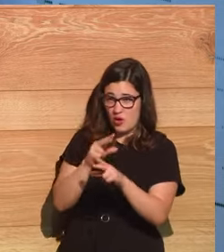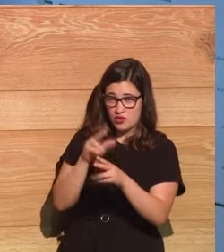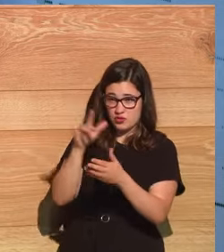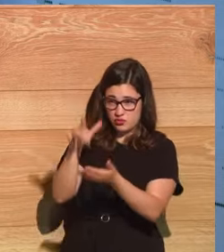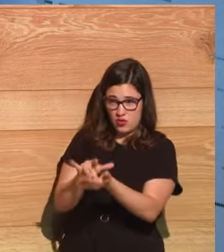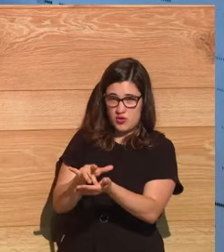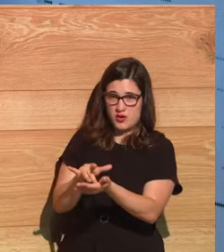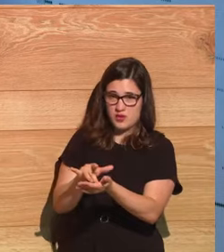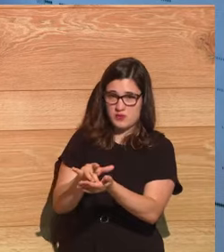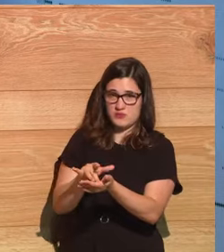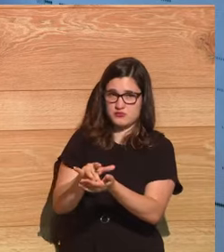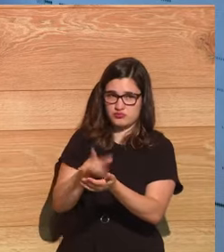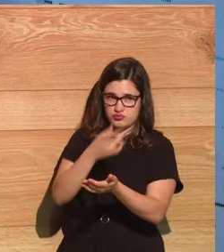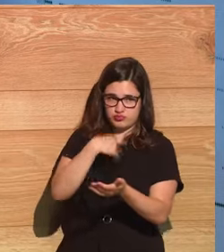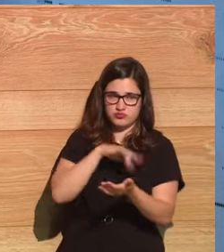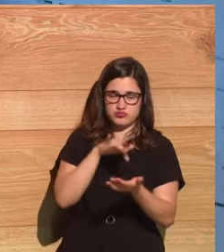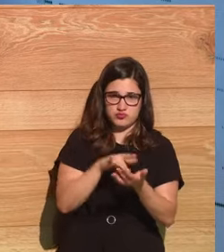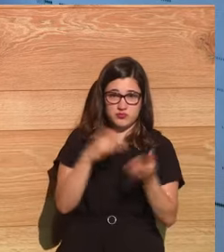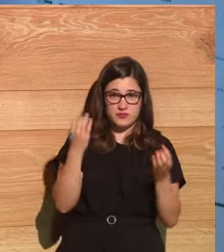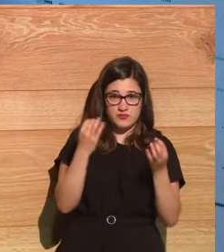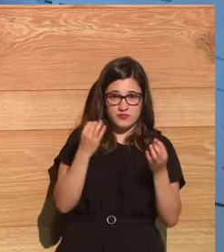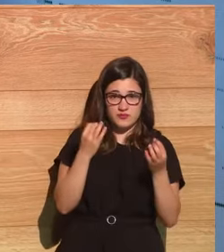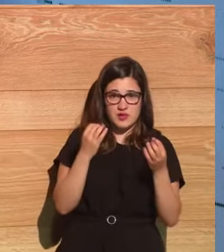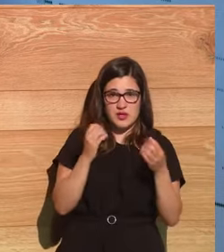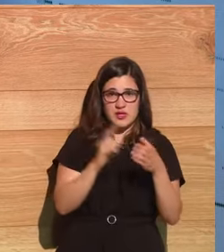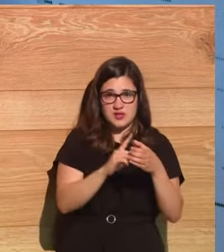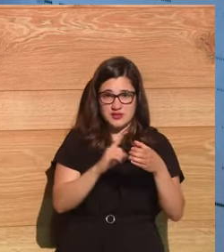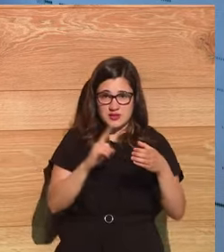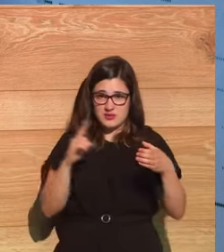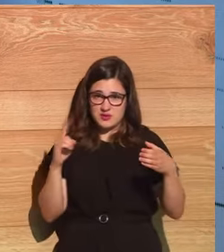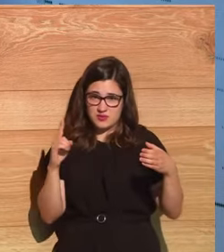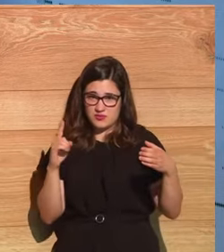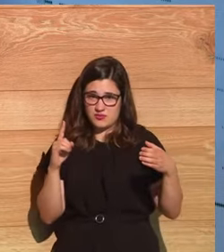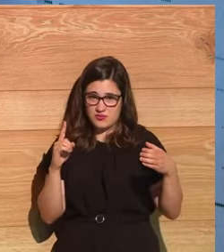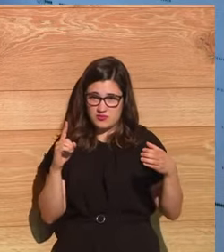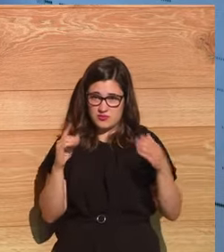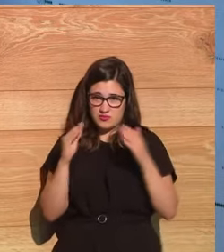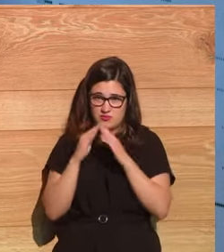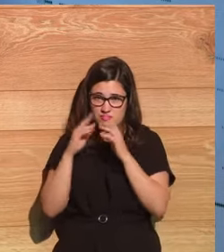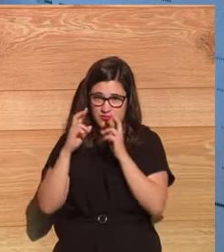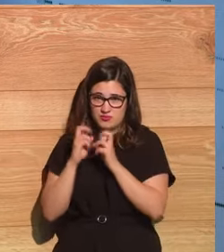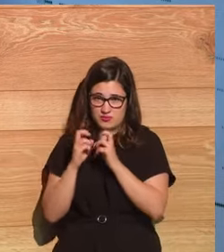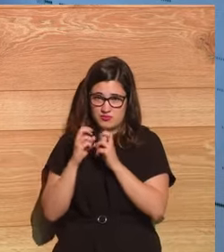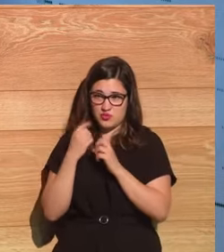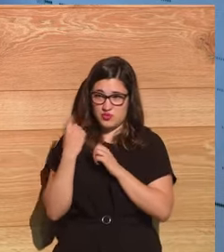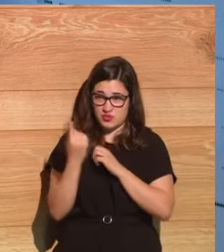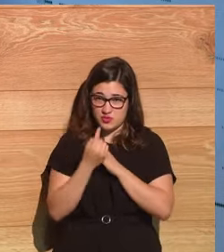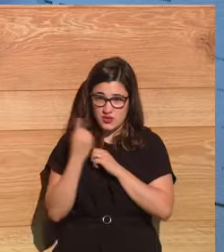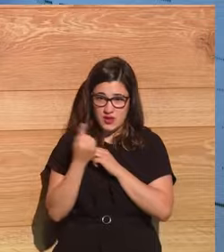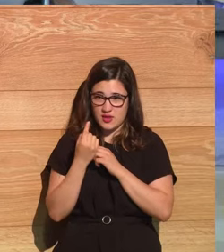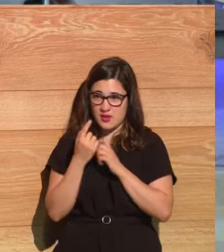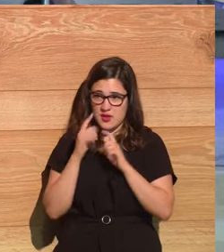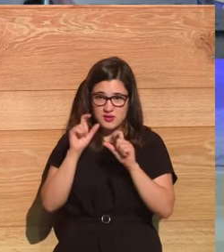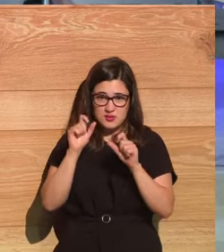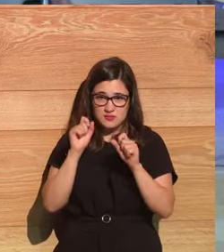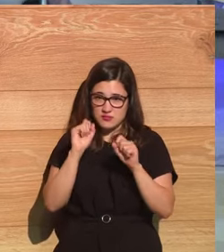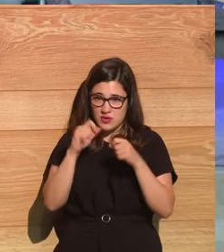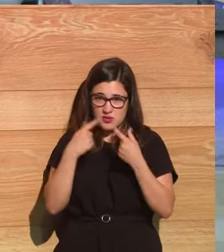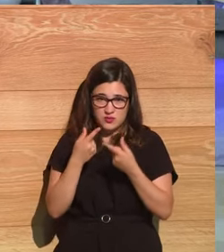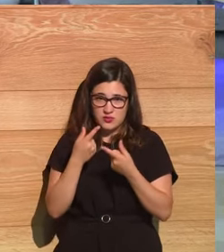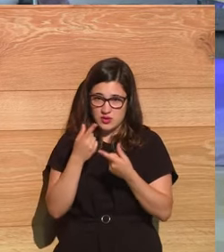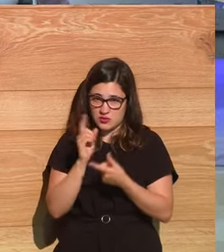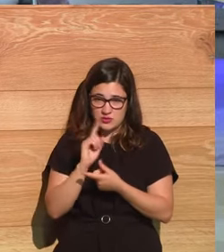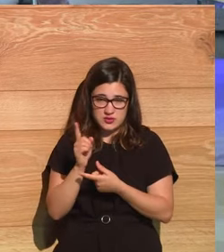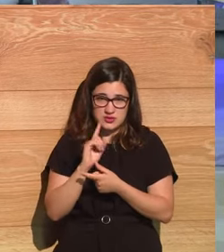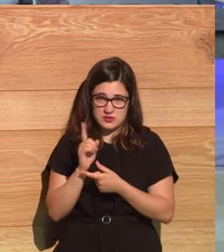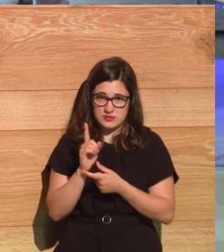aislamiento. Entonces eso es contra natura. Para Homo sapiens el aislamiento y la soledad es contra natura. De nuevo,